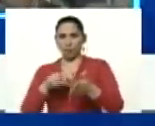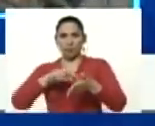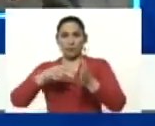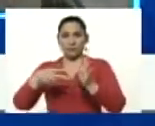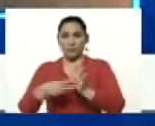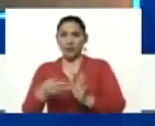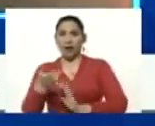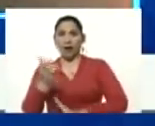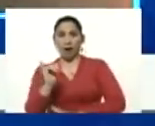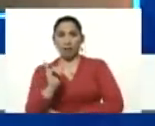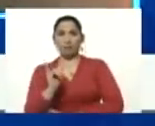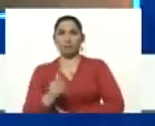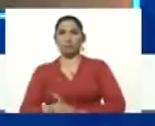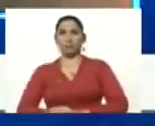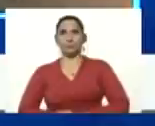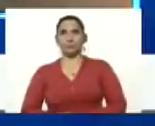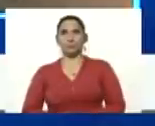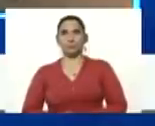hay